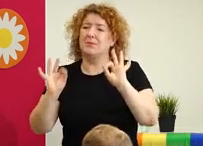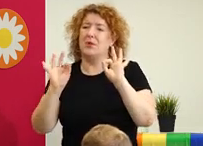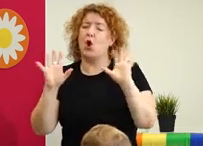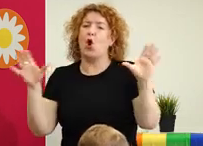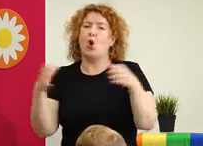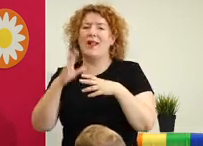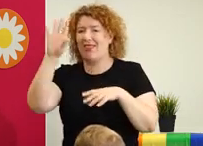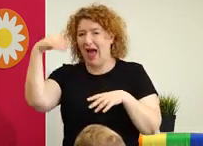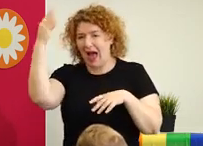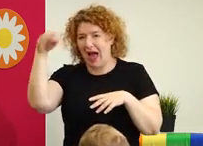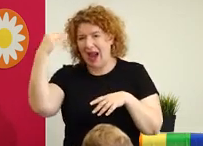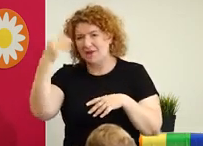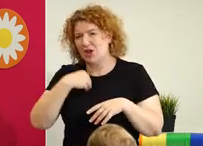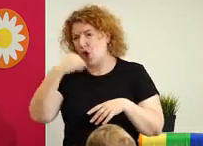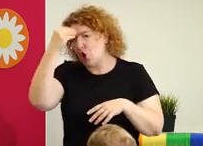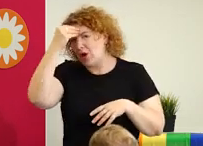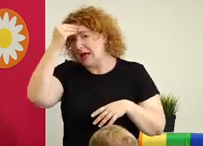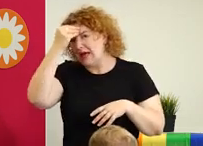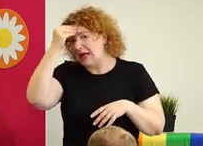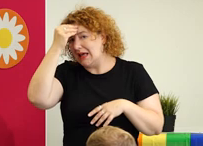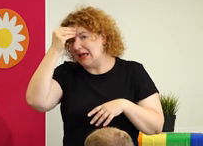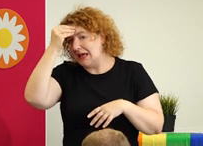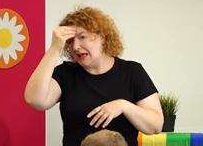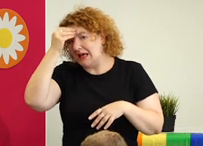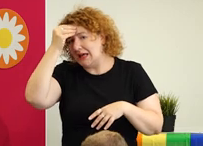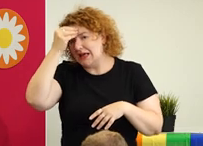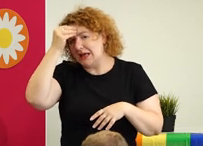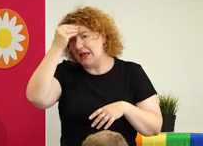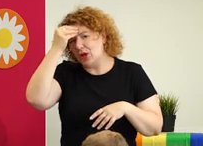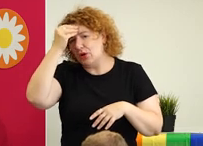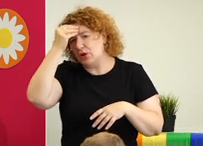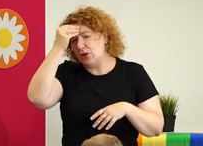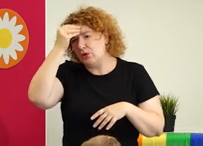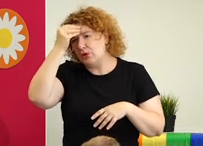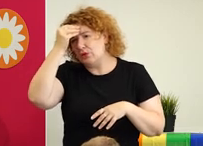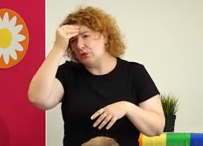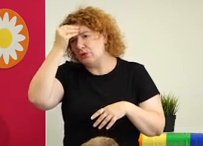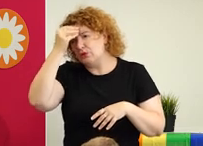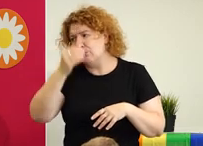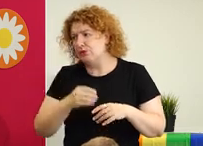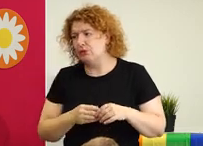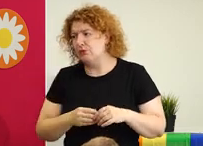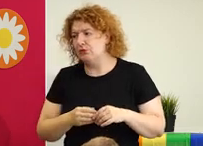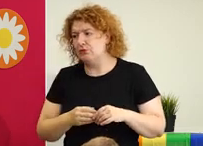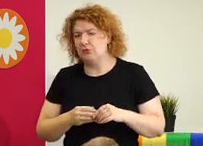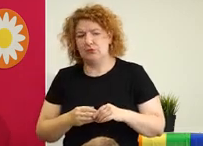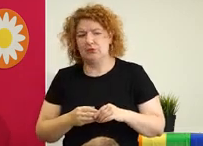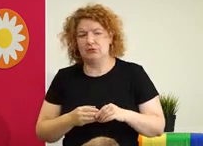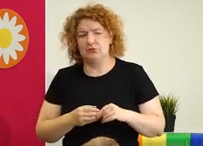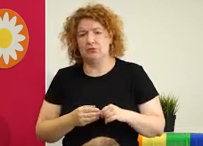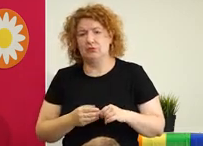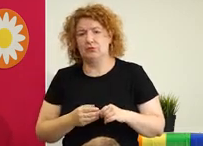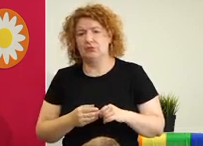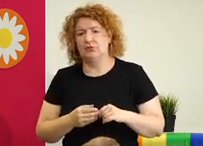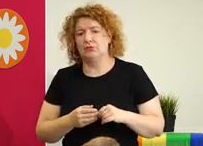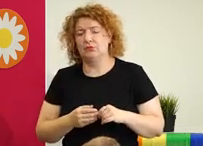árabe creo que se generaría más, o sea, escándalo en mi familia, porque